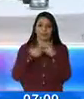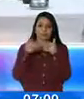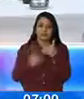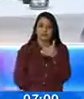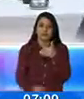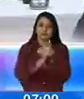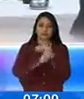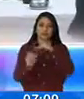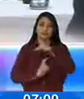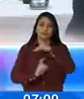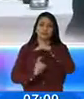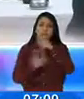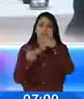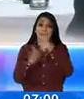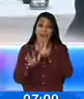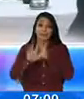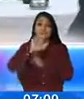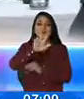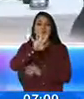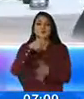el escaneo de las actas, son